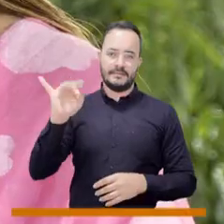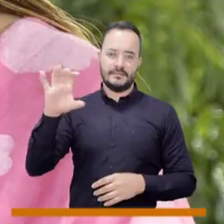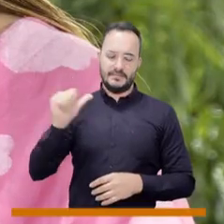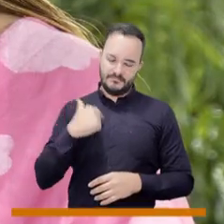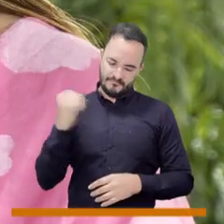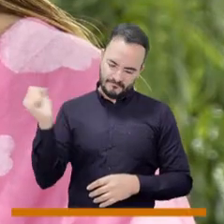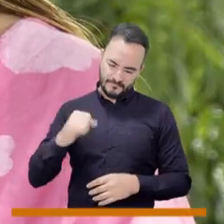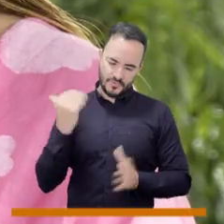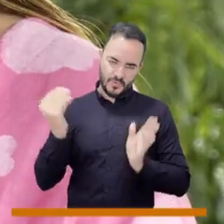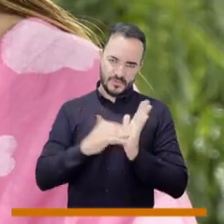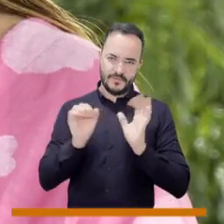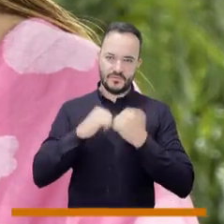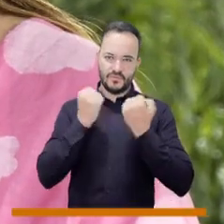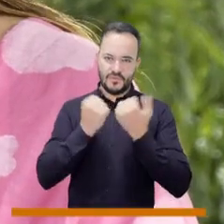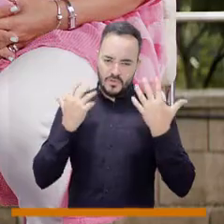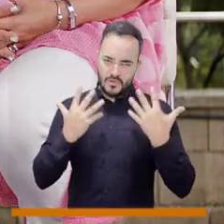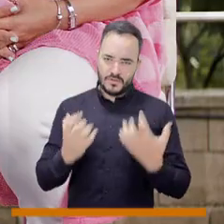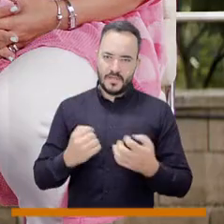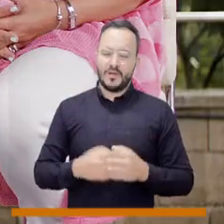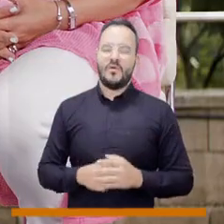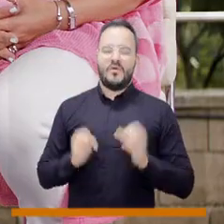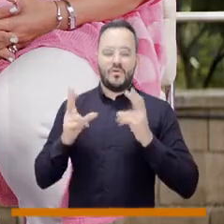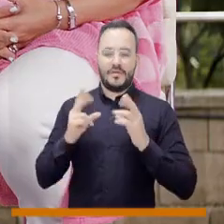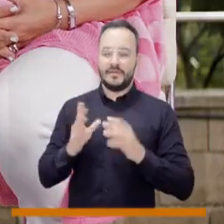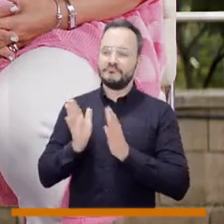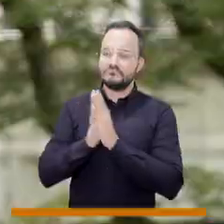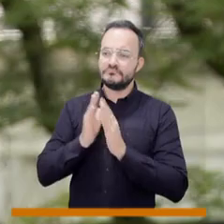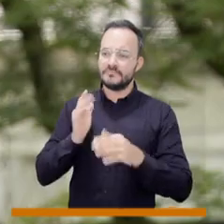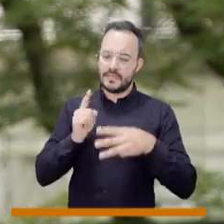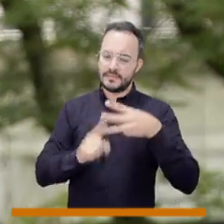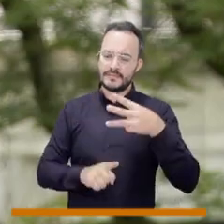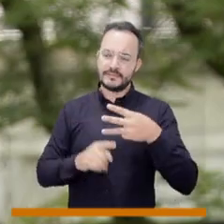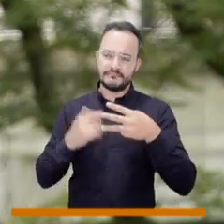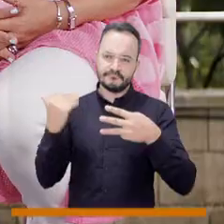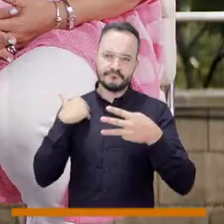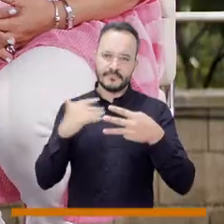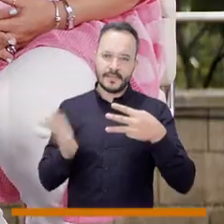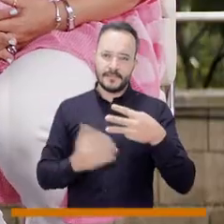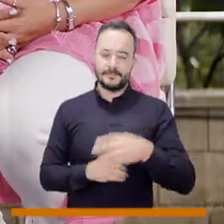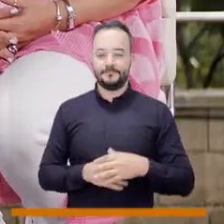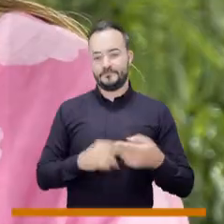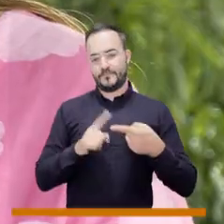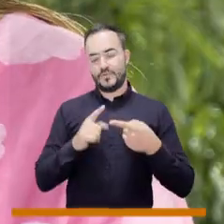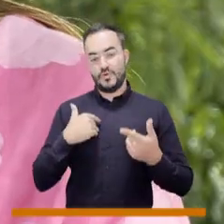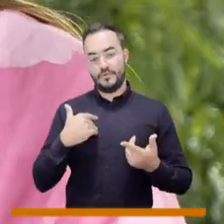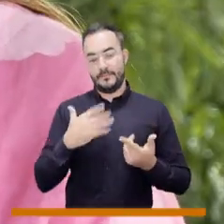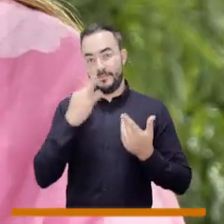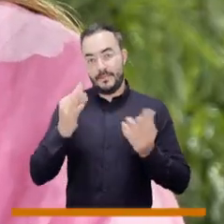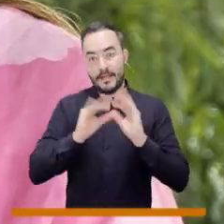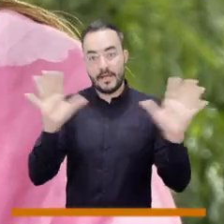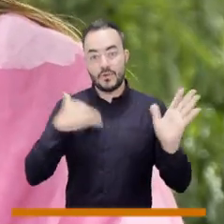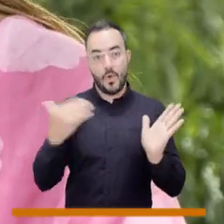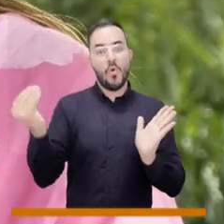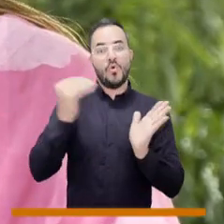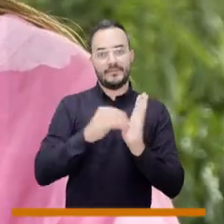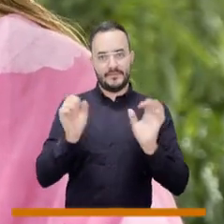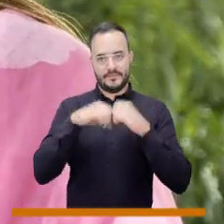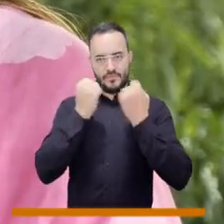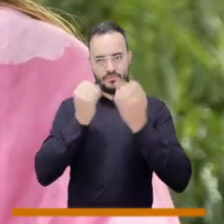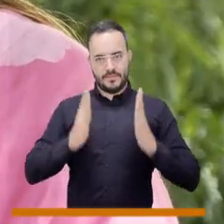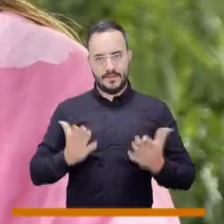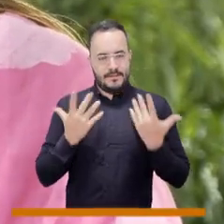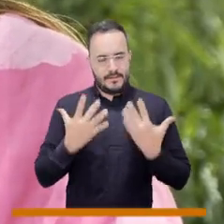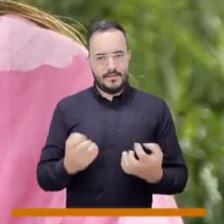Leticia nos dijo, sí, yo voy nuevamente. Entonces, ¿cuáles son los tres temas de su agenda? Bueno, lo primero es que quiero ser reelegida, por supuesto que